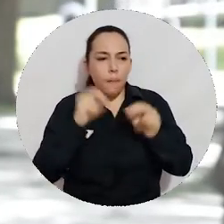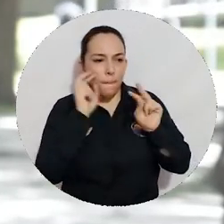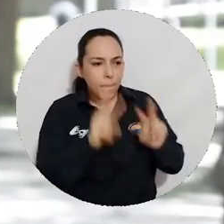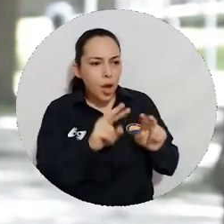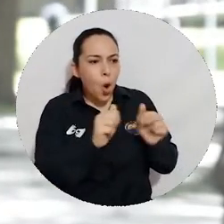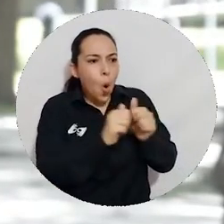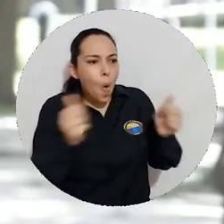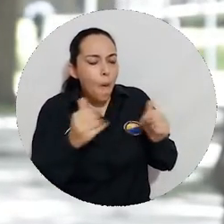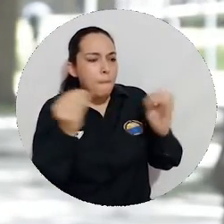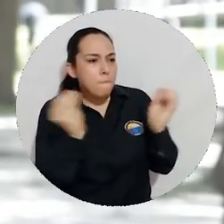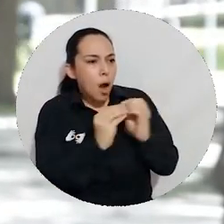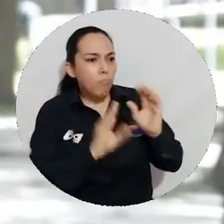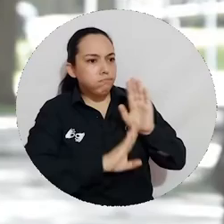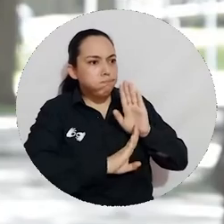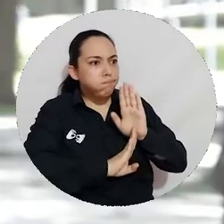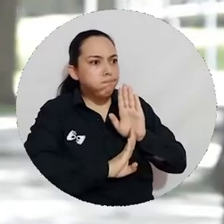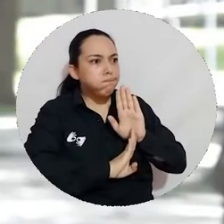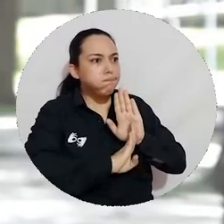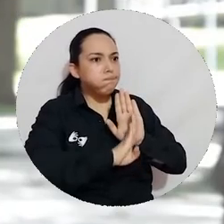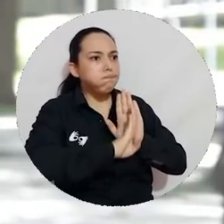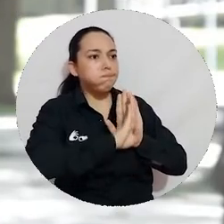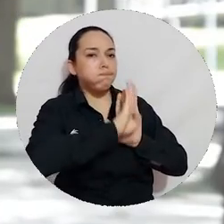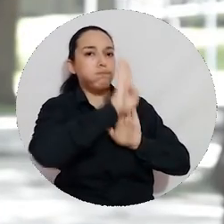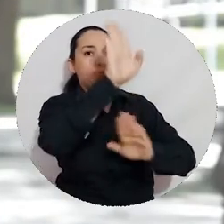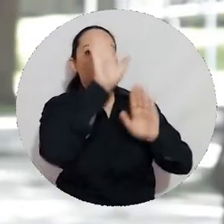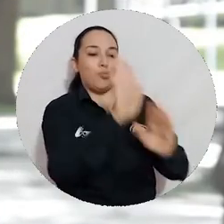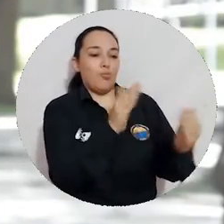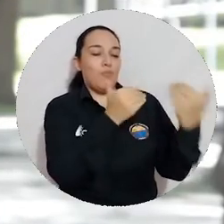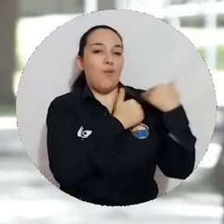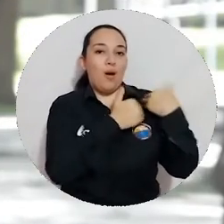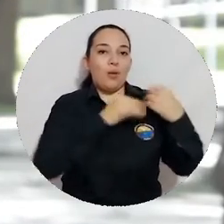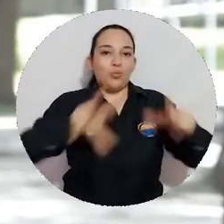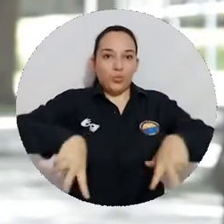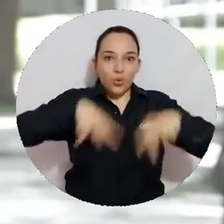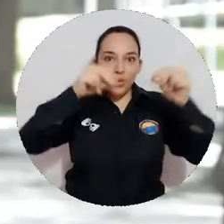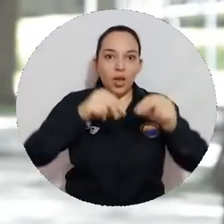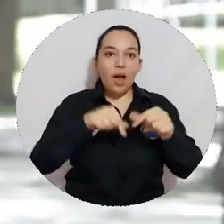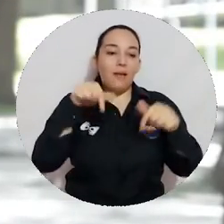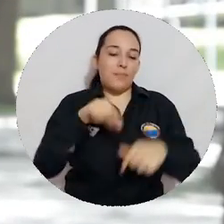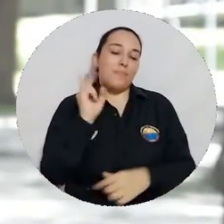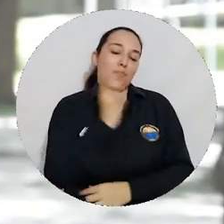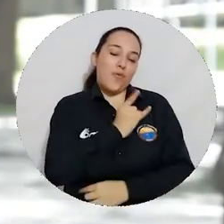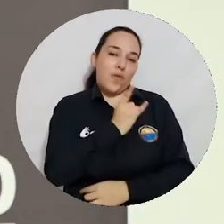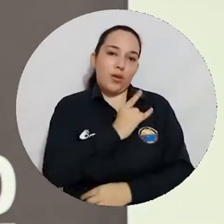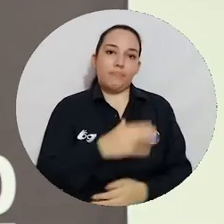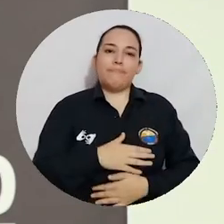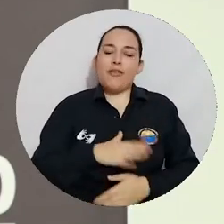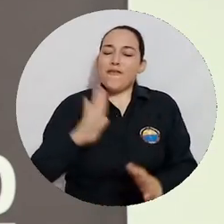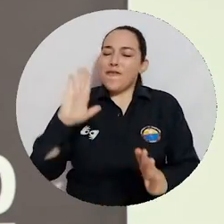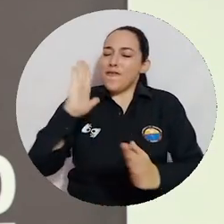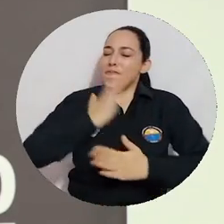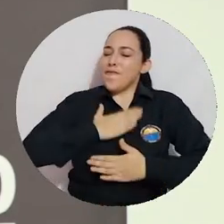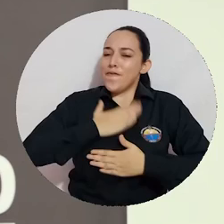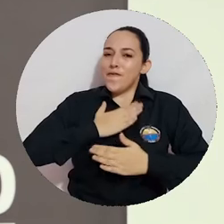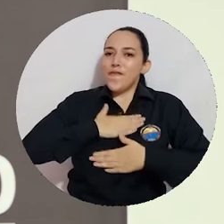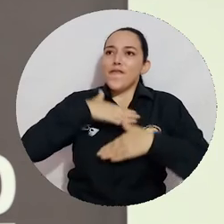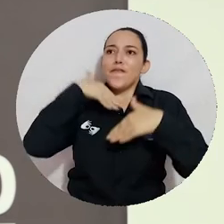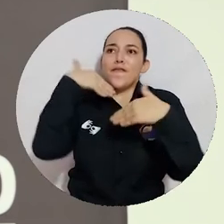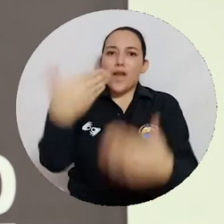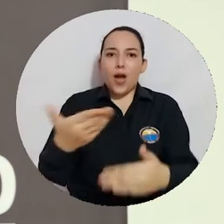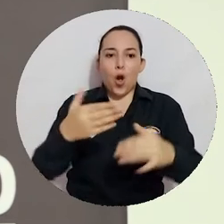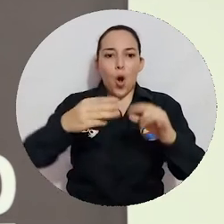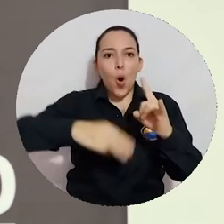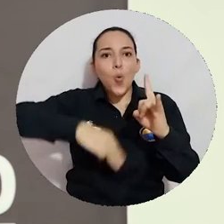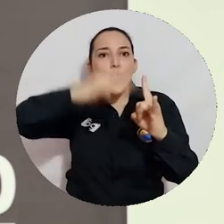gran crecimiento, ese gran desarrollo de las prácticas en responsabilidad social que genera la universidad. Felicitaciones a